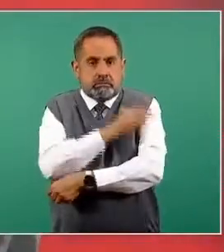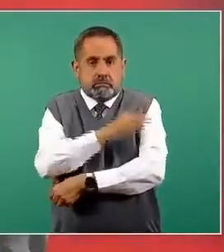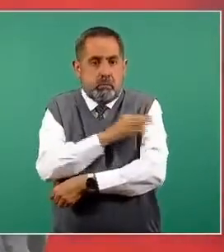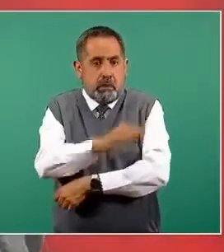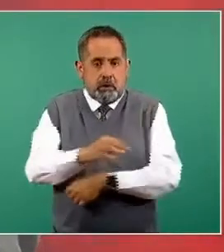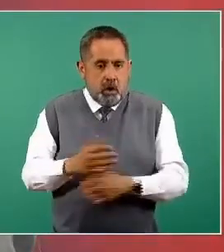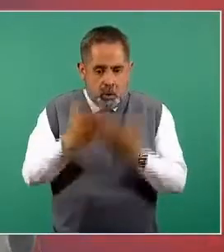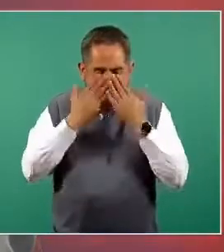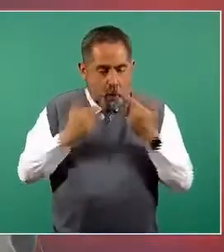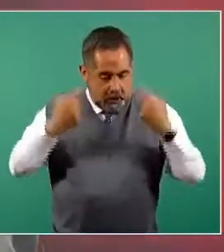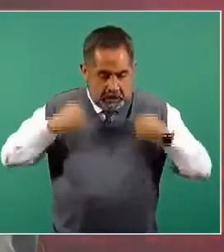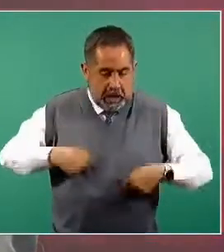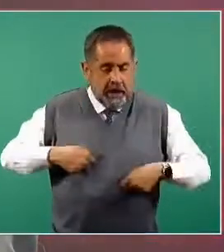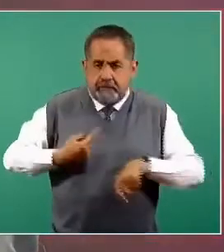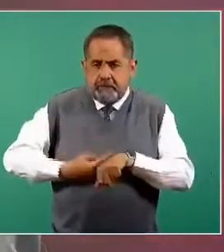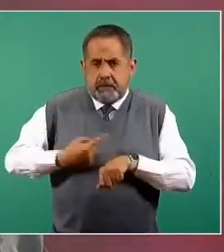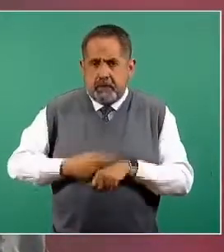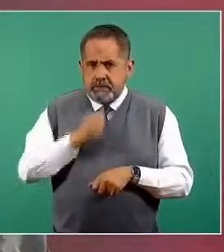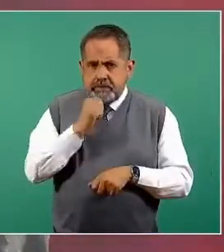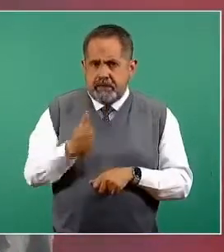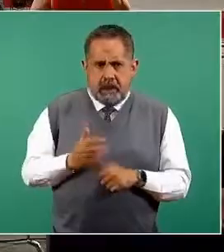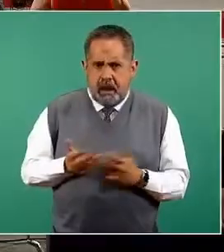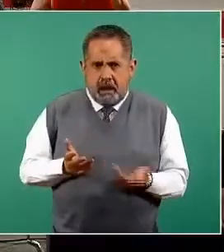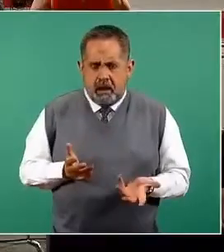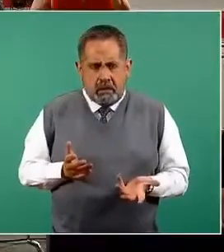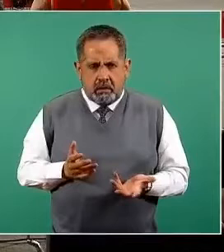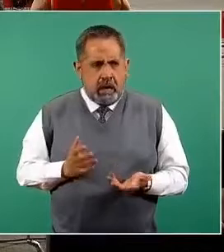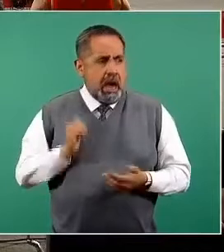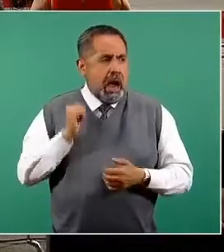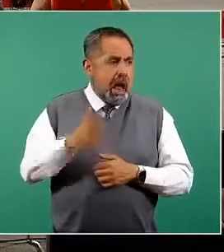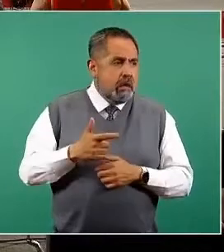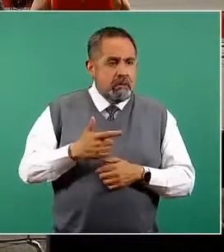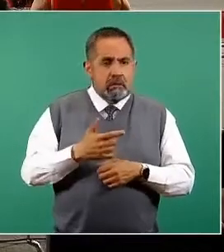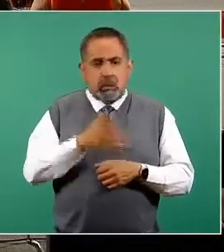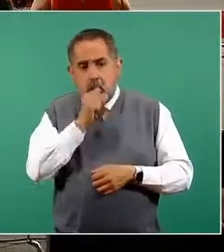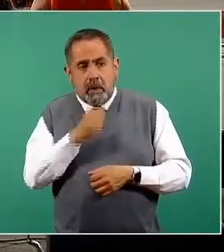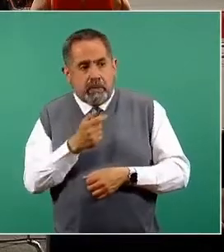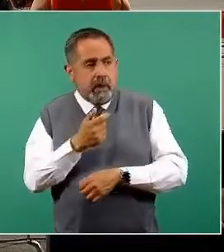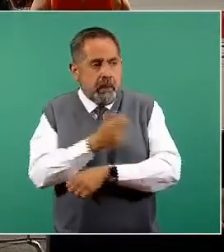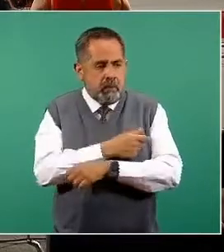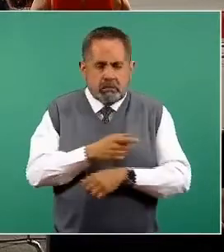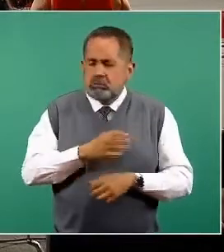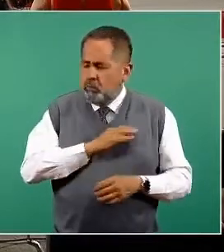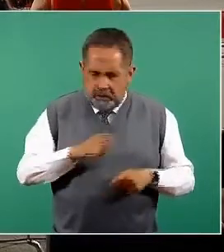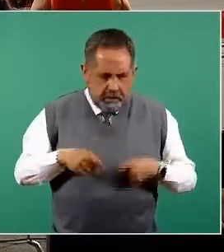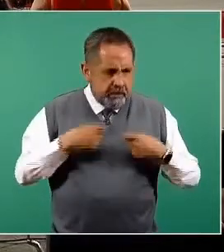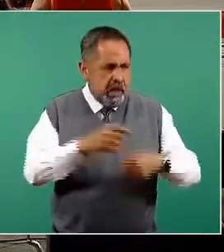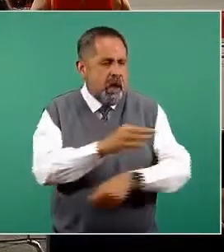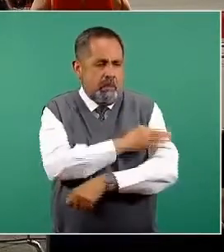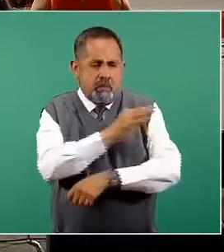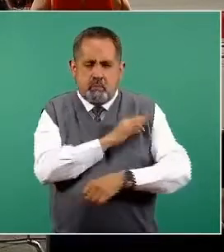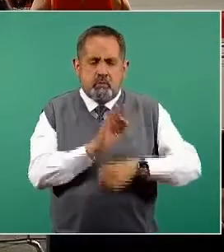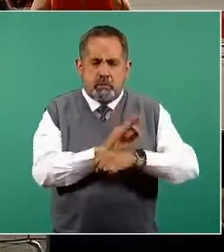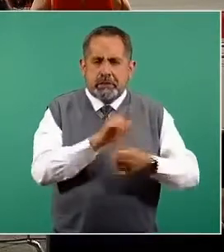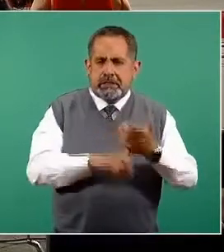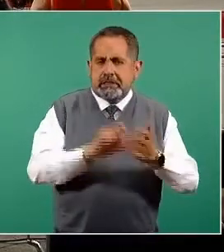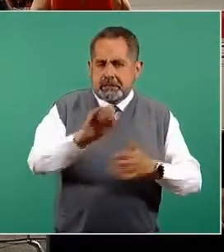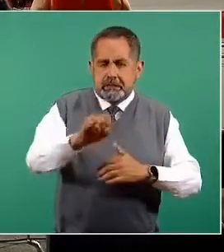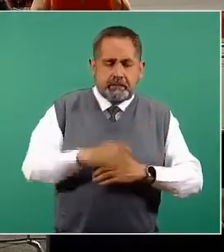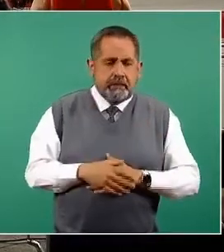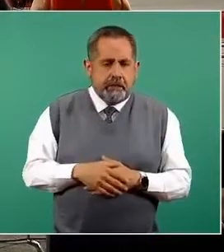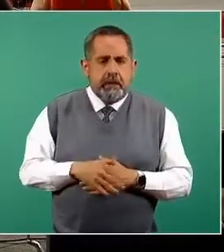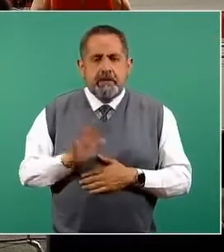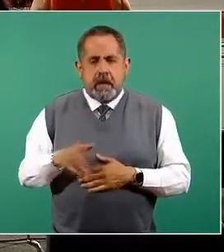no tienen ninguna otra situación de salud que impida que se vacunen y queremos que estén protegidas y protegidos. Entonces ya